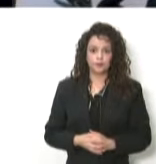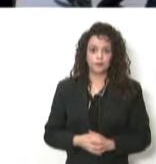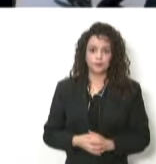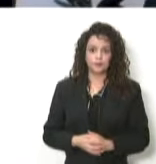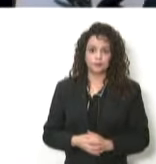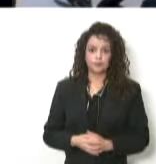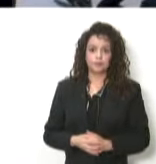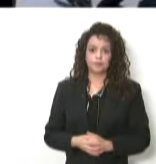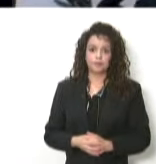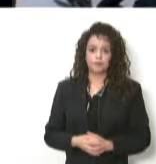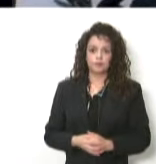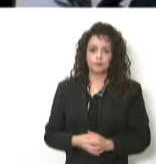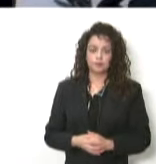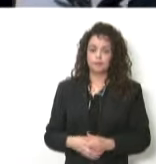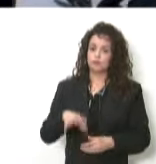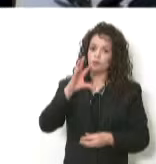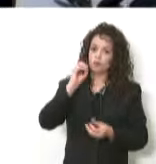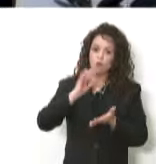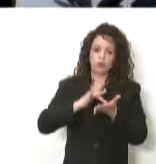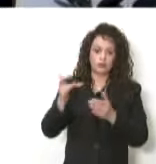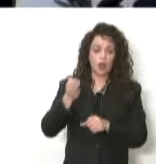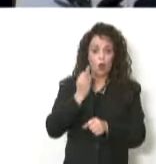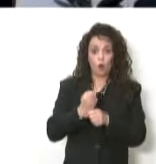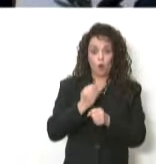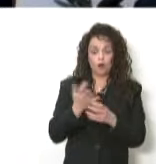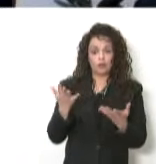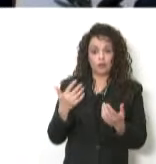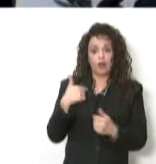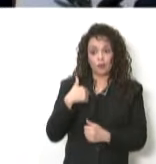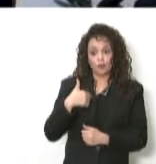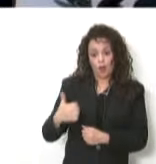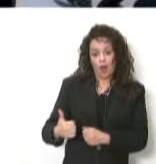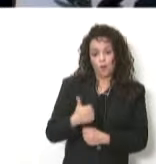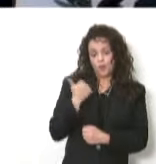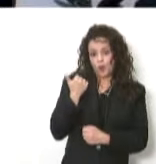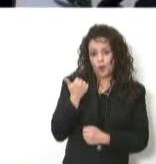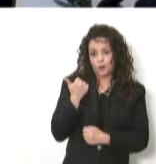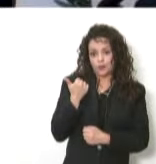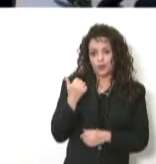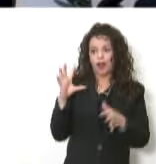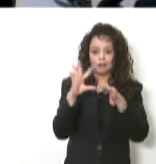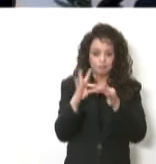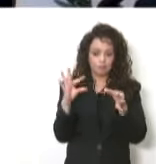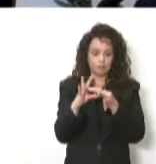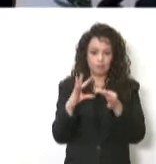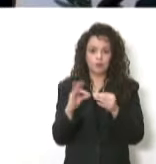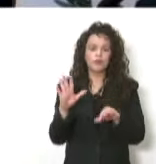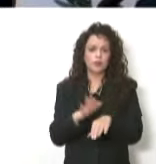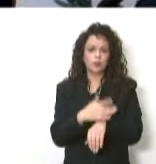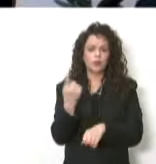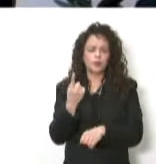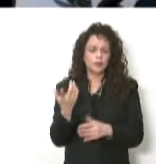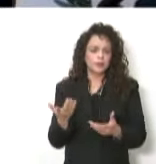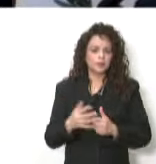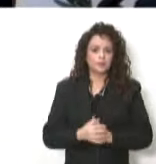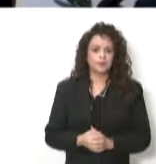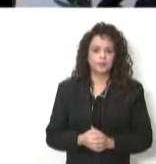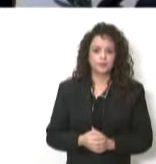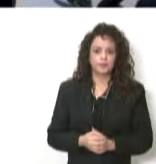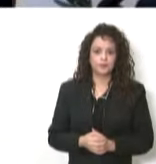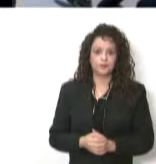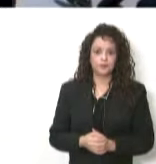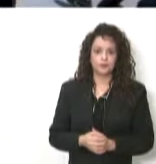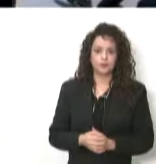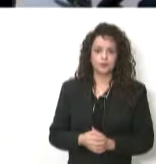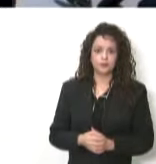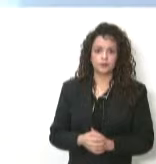Muchas gracias. Quiero aprovechar, porque es un paréntesis, cuando acontecía el escándalo del